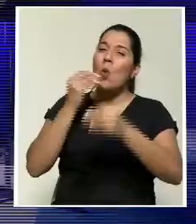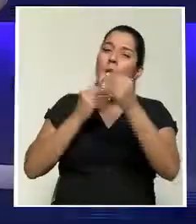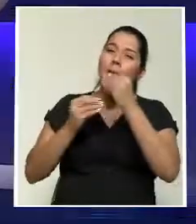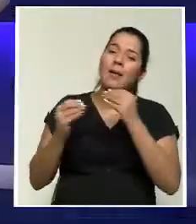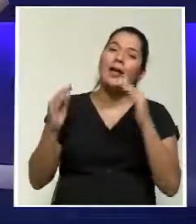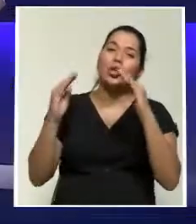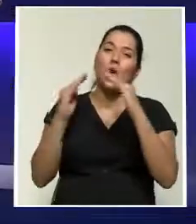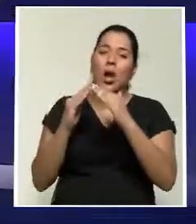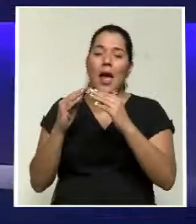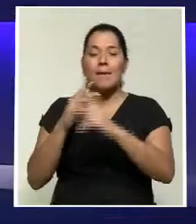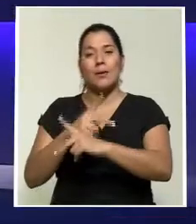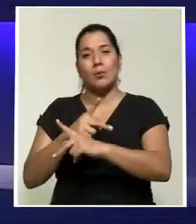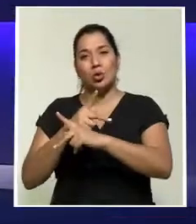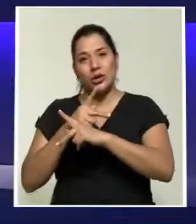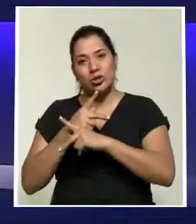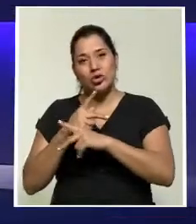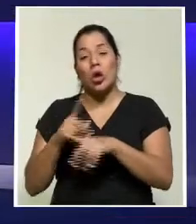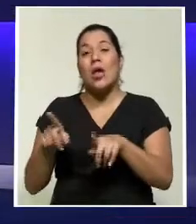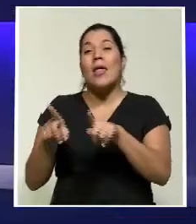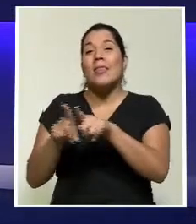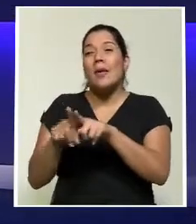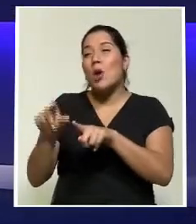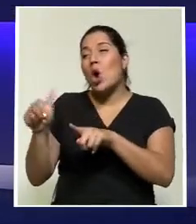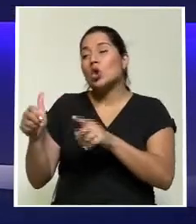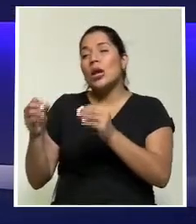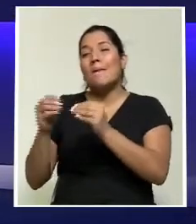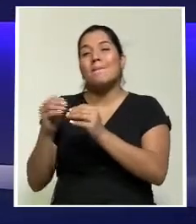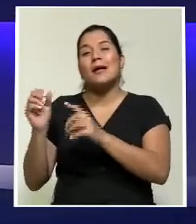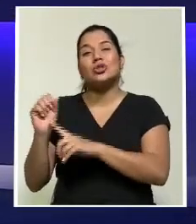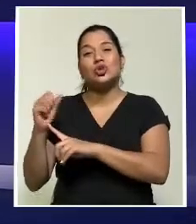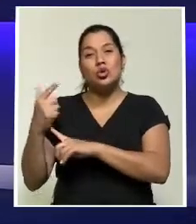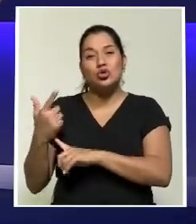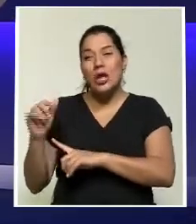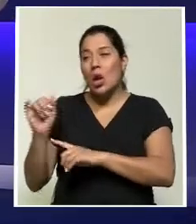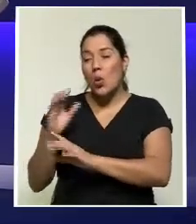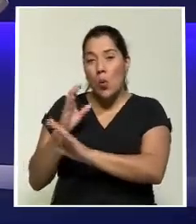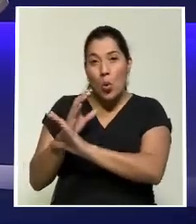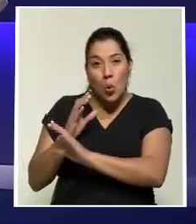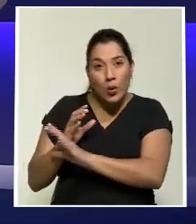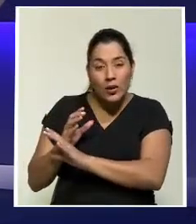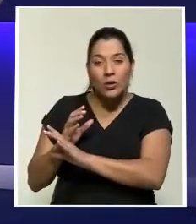vivienda, bueno, protección, también otras más sociales, ¿verdad? Cuido.